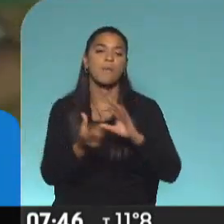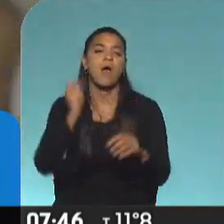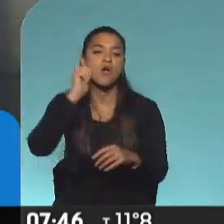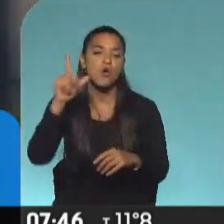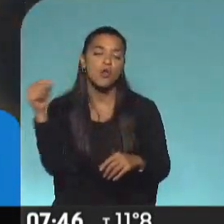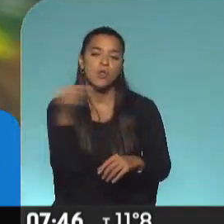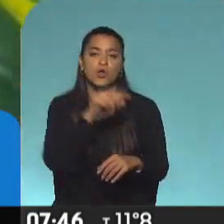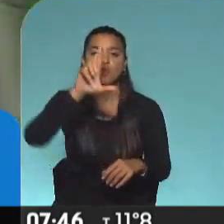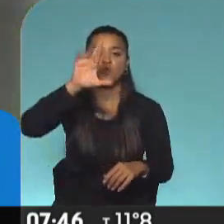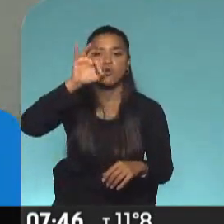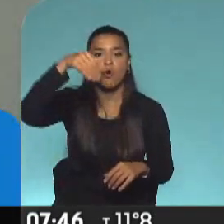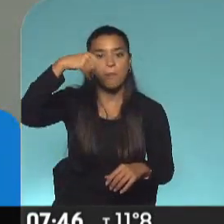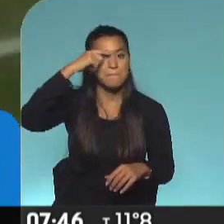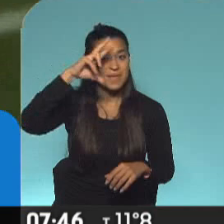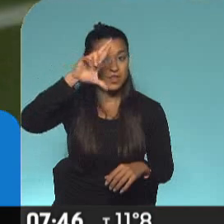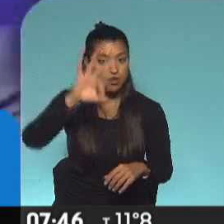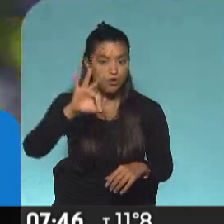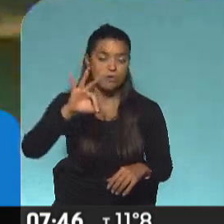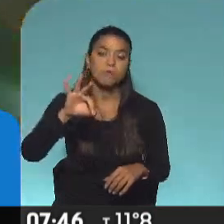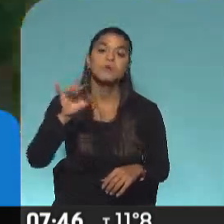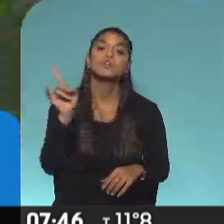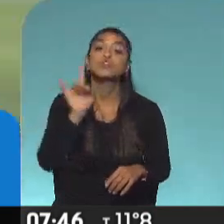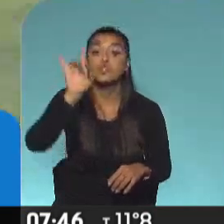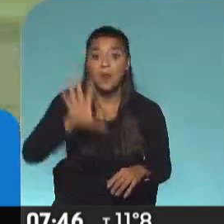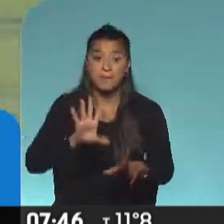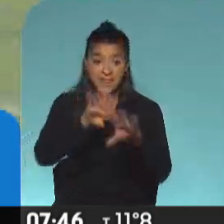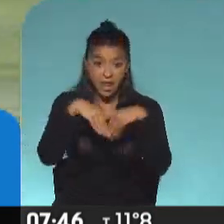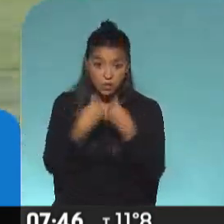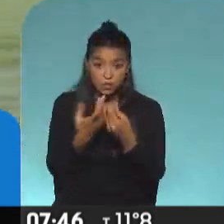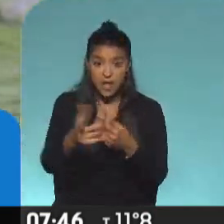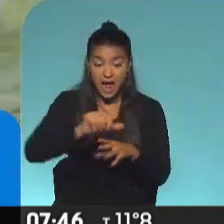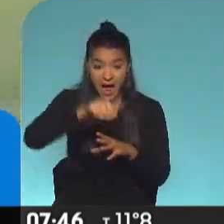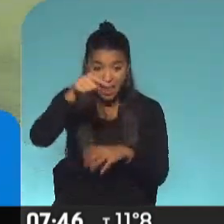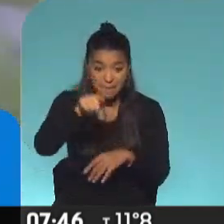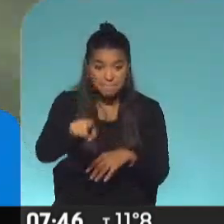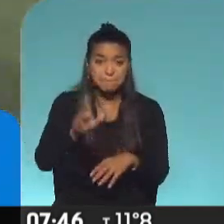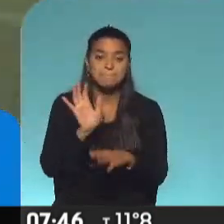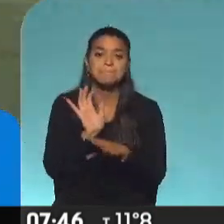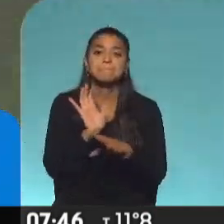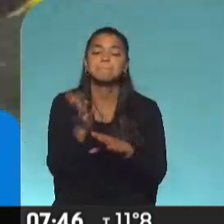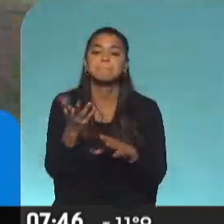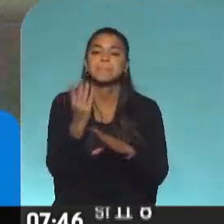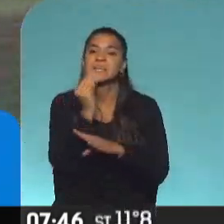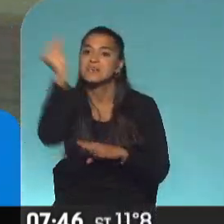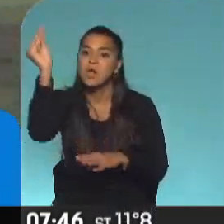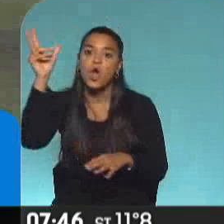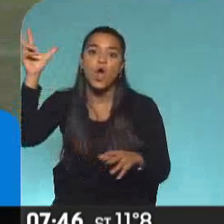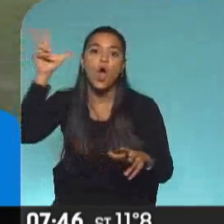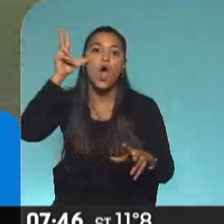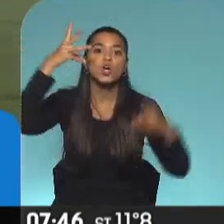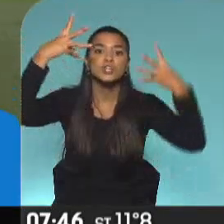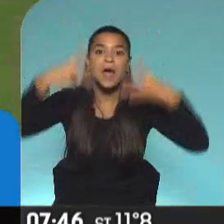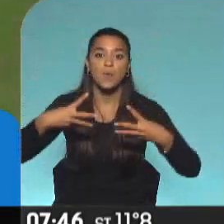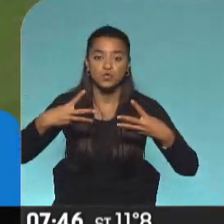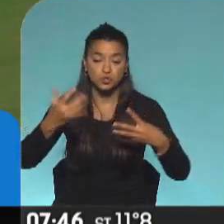de Brian Romero, y no solo con este resultado, ganando el partido, clasificaba a octavos de final con